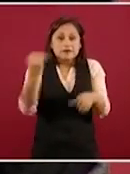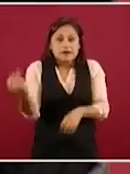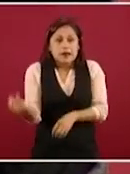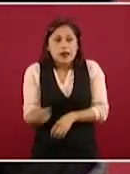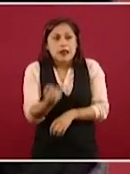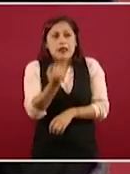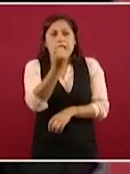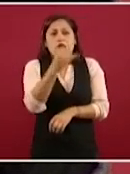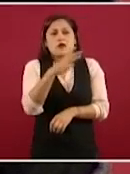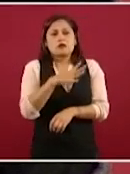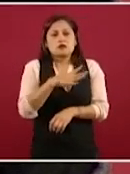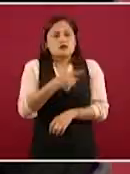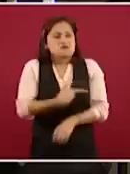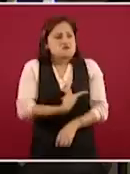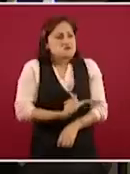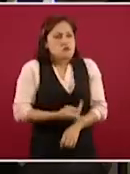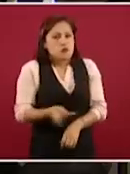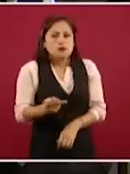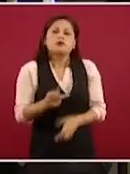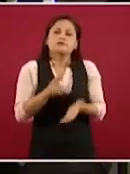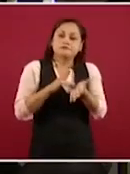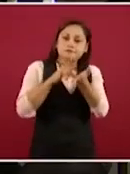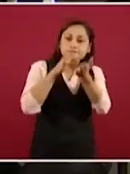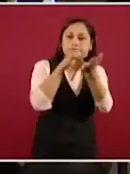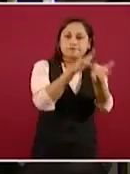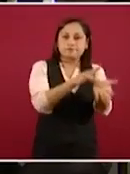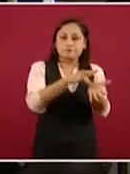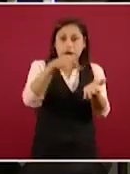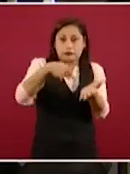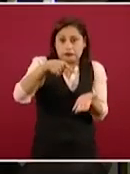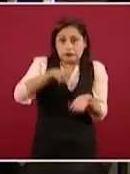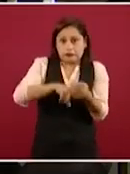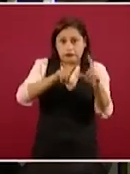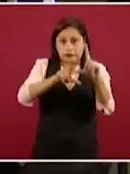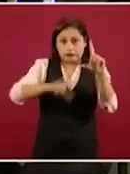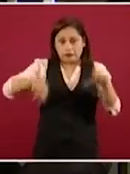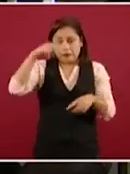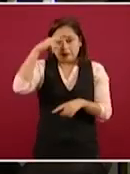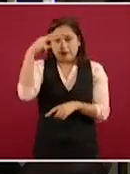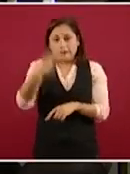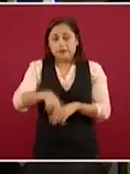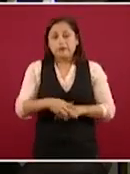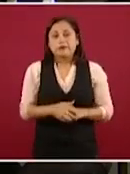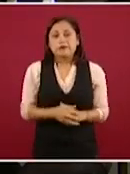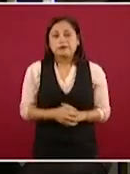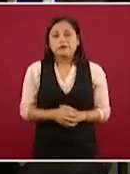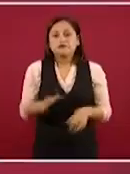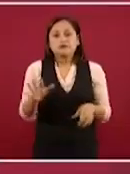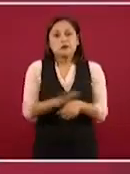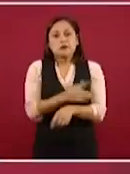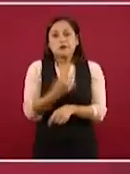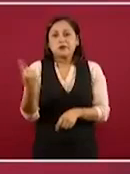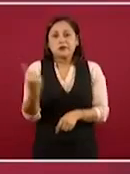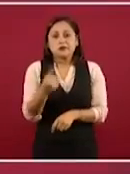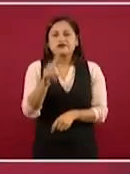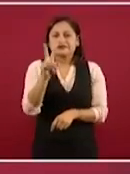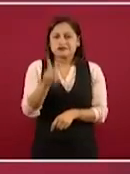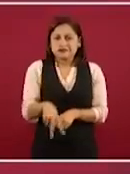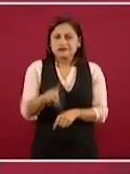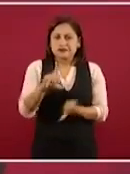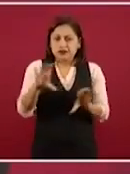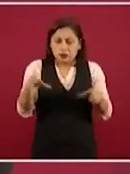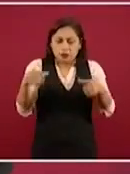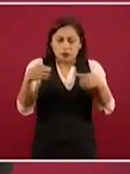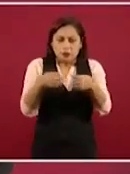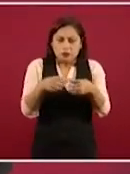apartadas, más pobres de México, que batallan mucho